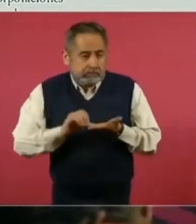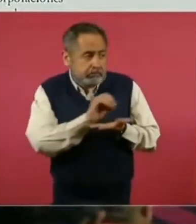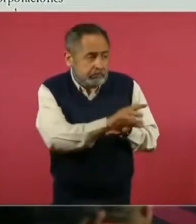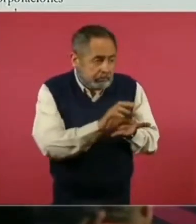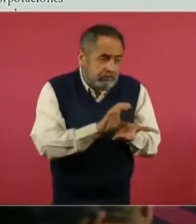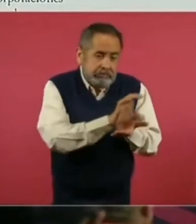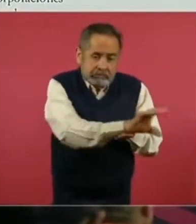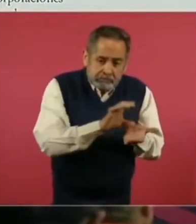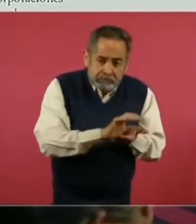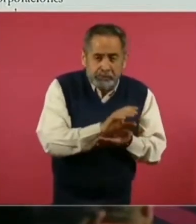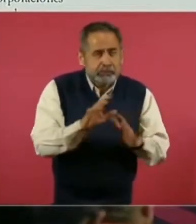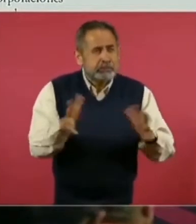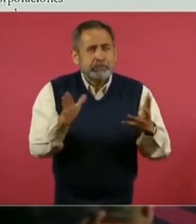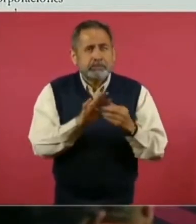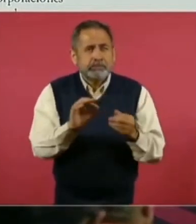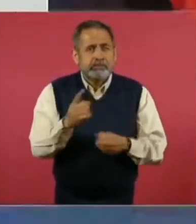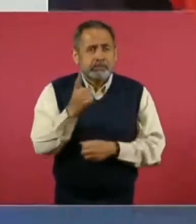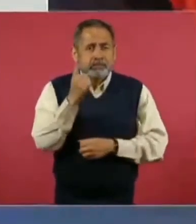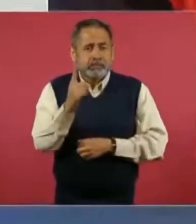como